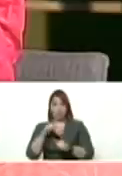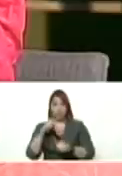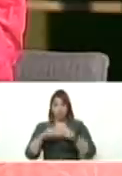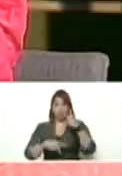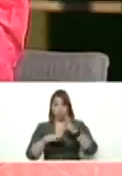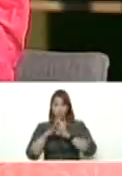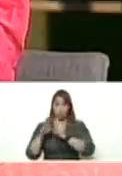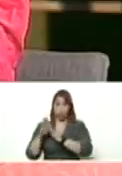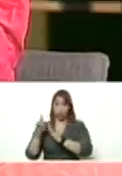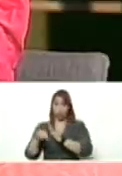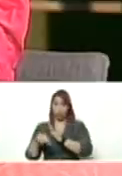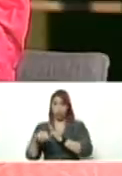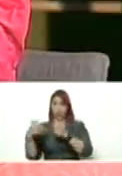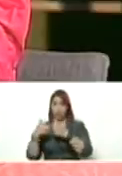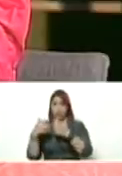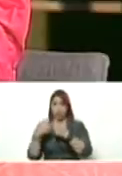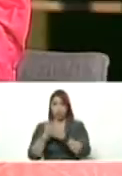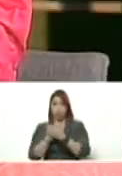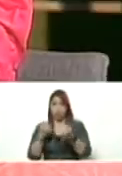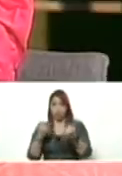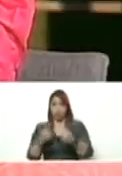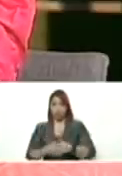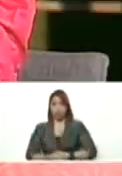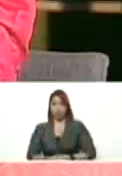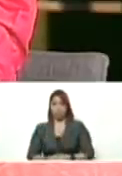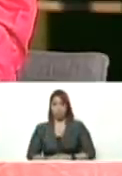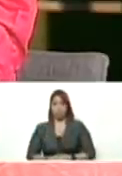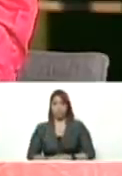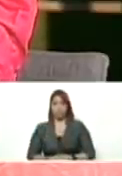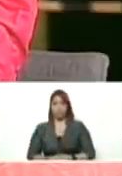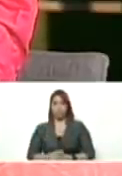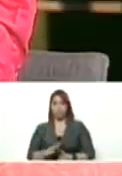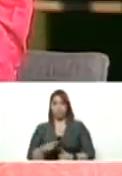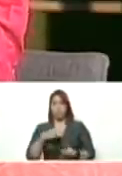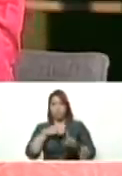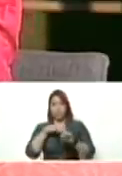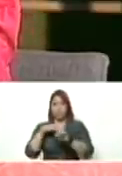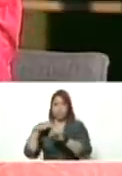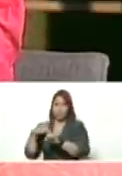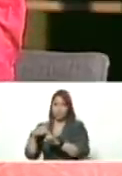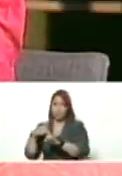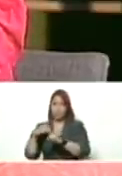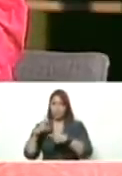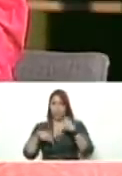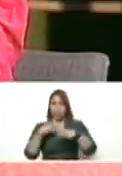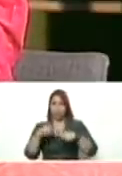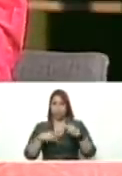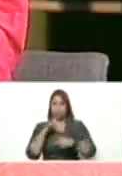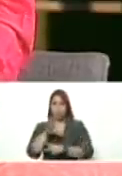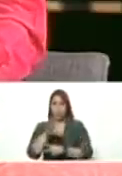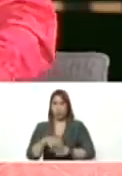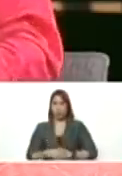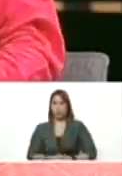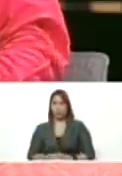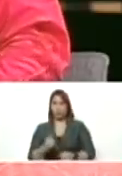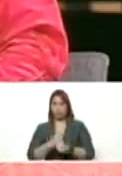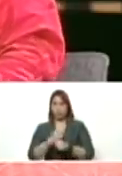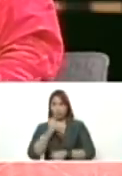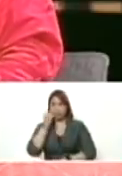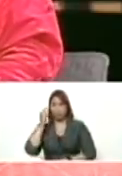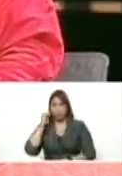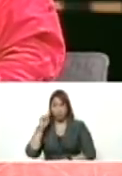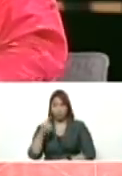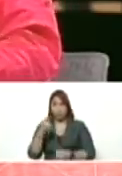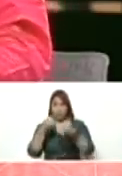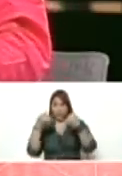en tanto y en cuanto la guerra económica ha atacado a la producción del país, la clase obrera se constituye en la primera línea